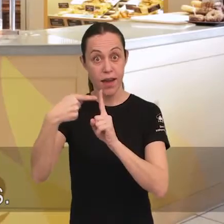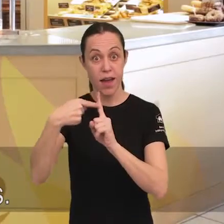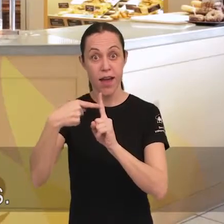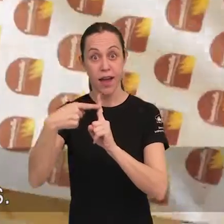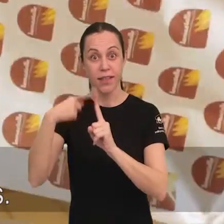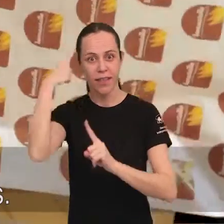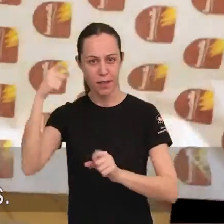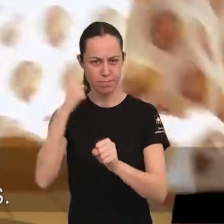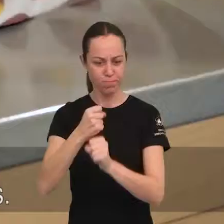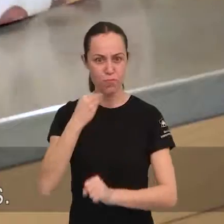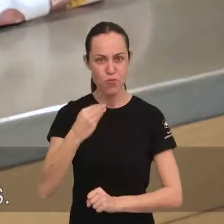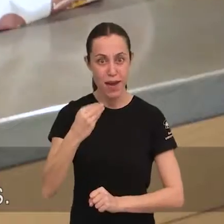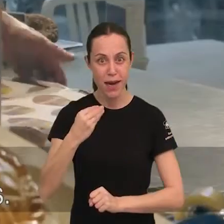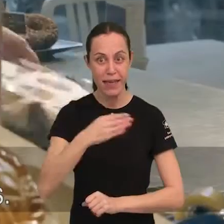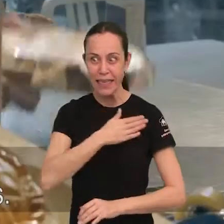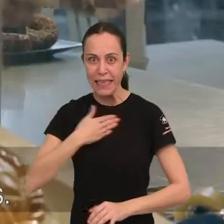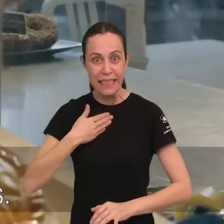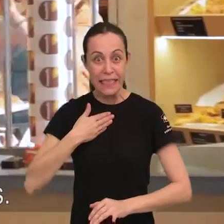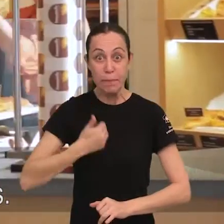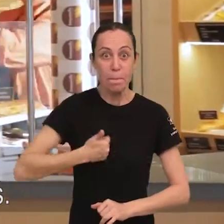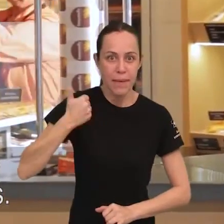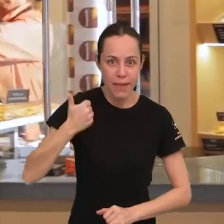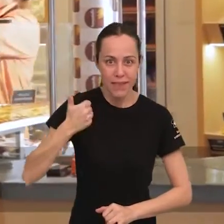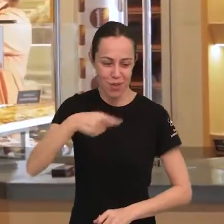Nuestros clientes premian nuestra dedicación y